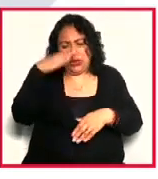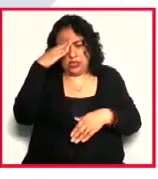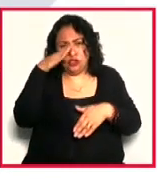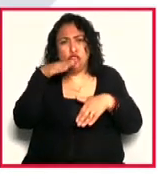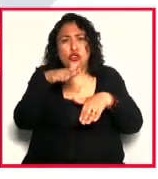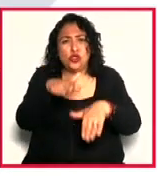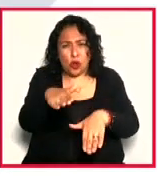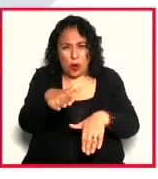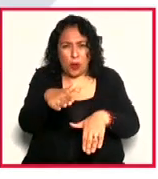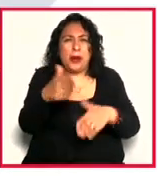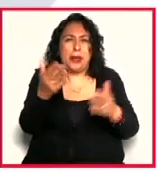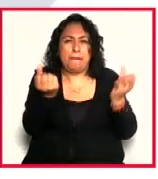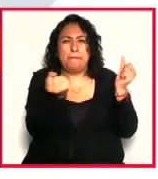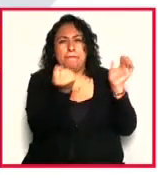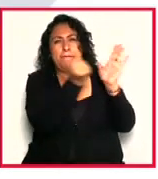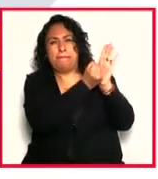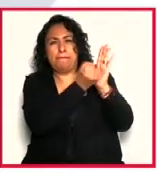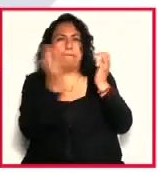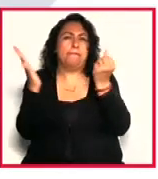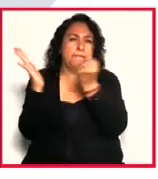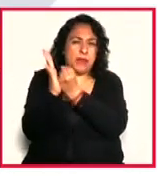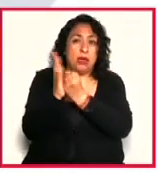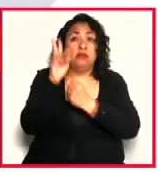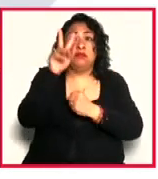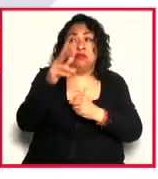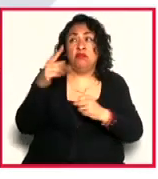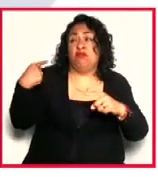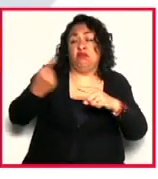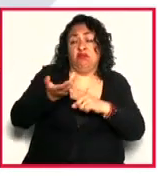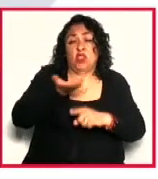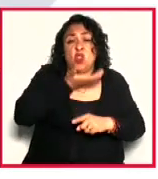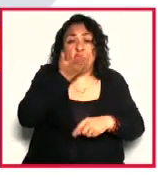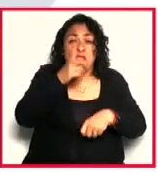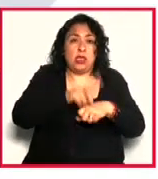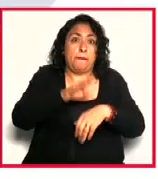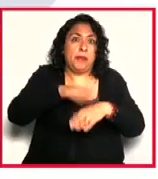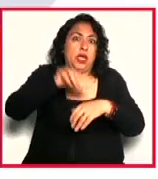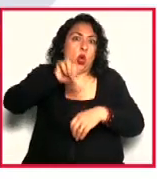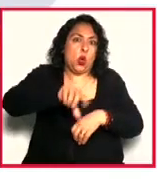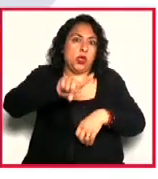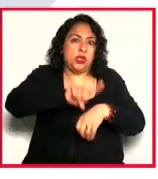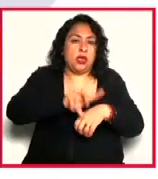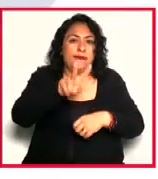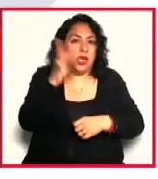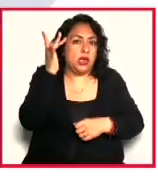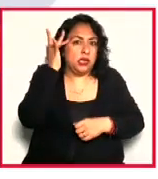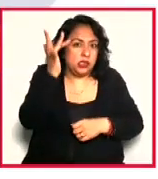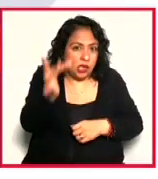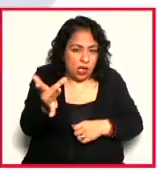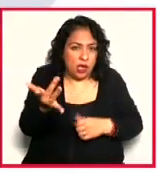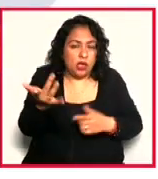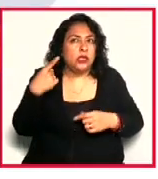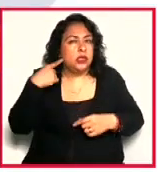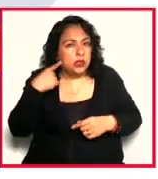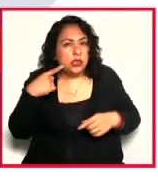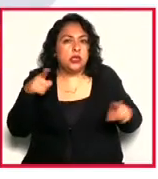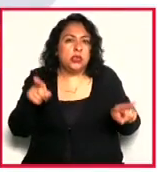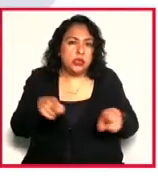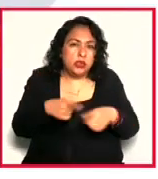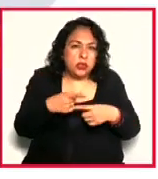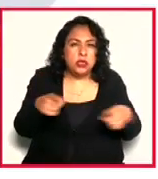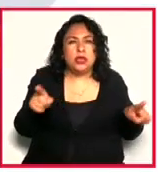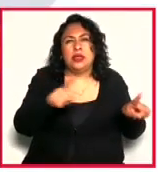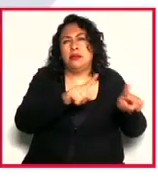pasión. Así que es tradición en estos días, sobre todo un día como hoy, Viernes Santo, que se toquen, se escuchen, se interpreten pasiones por todo el